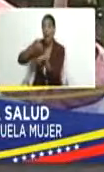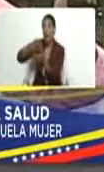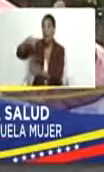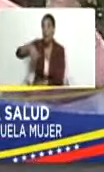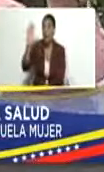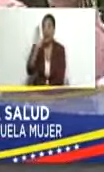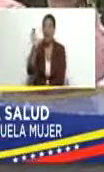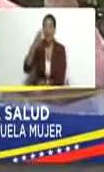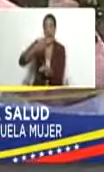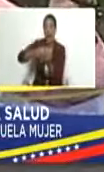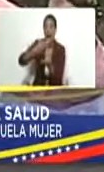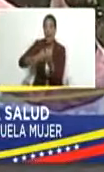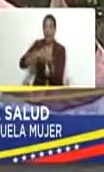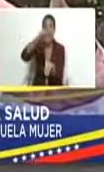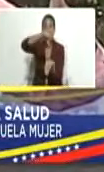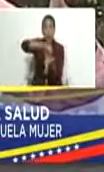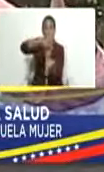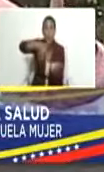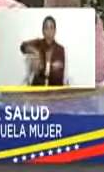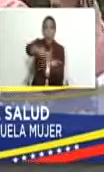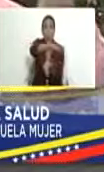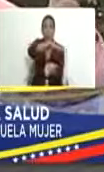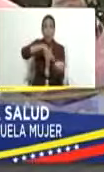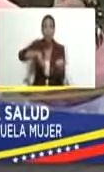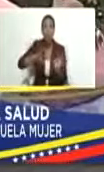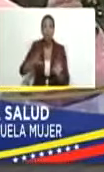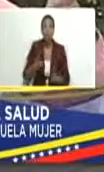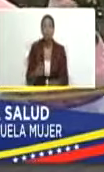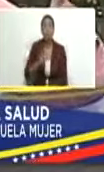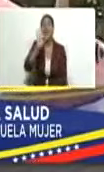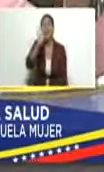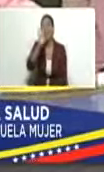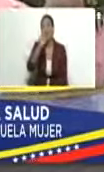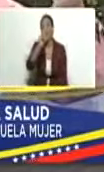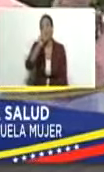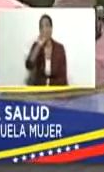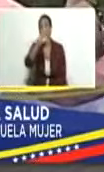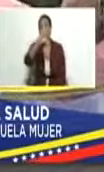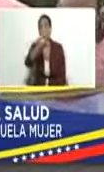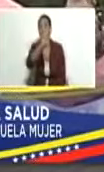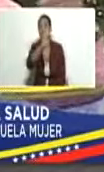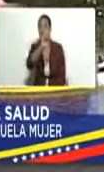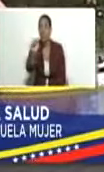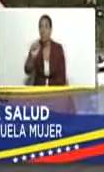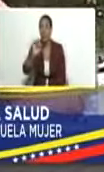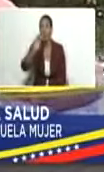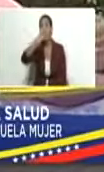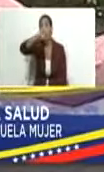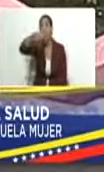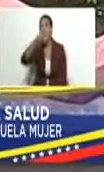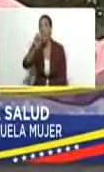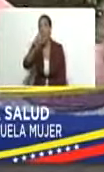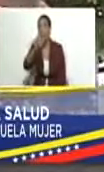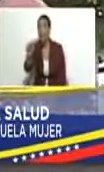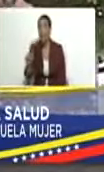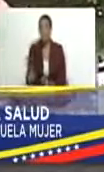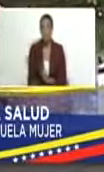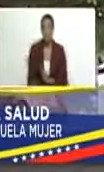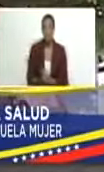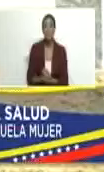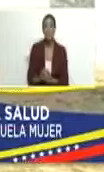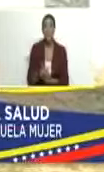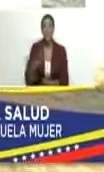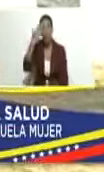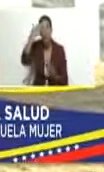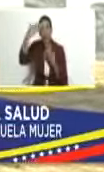Caracas, núcleo endógeno Fabricio Ojeda. Estoy feliz de volver al núcleo endógeno y le doy un abrazo a la